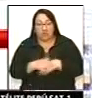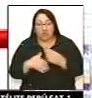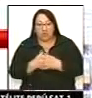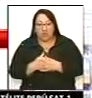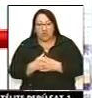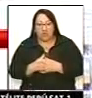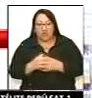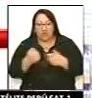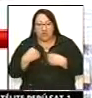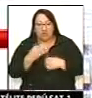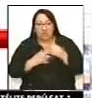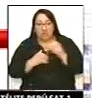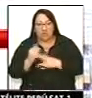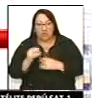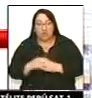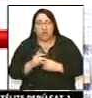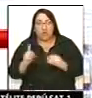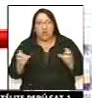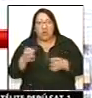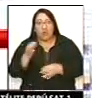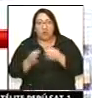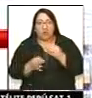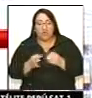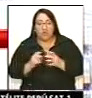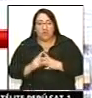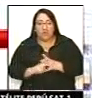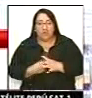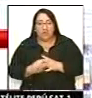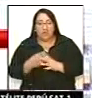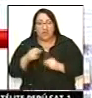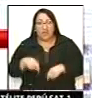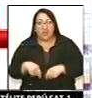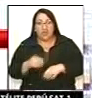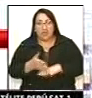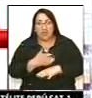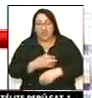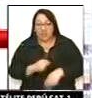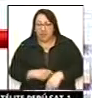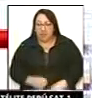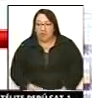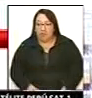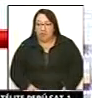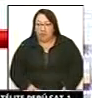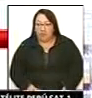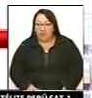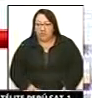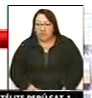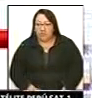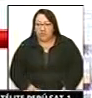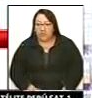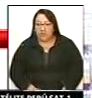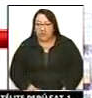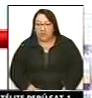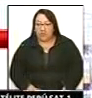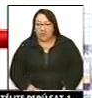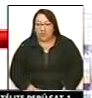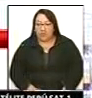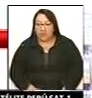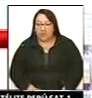y tenemos que construir una justicia a partir del precedente, sin recortar